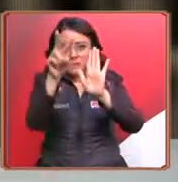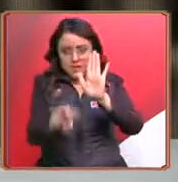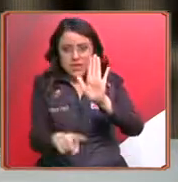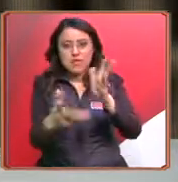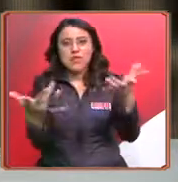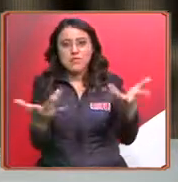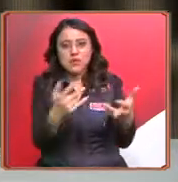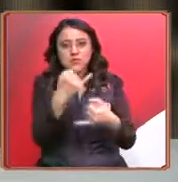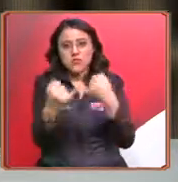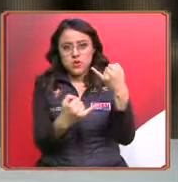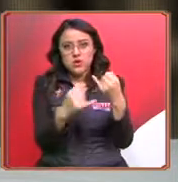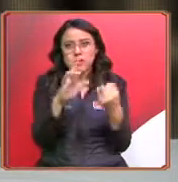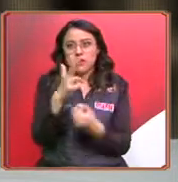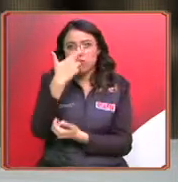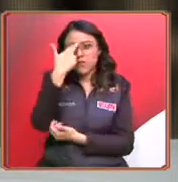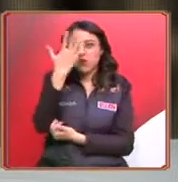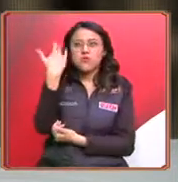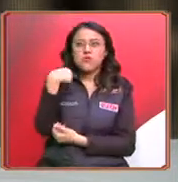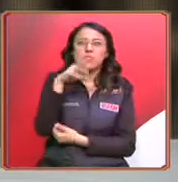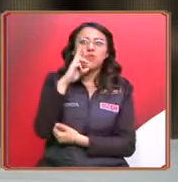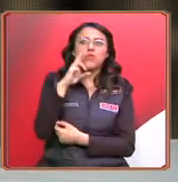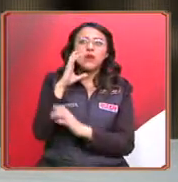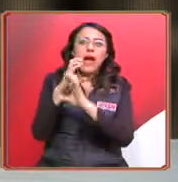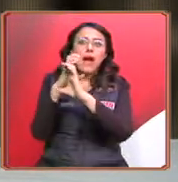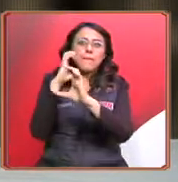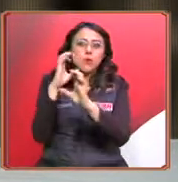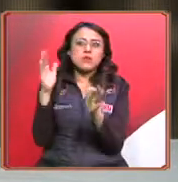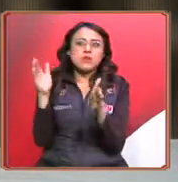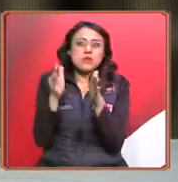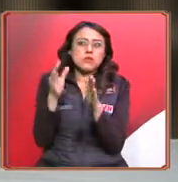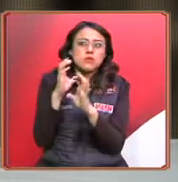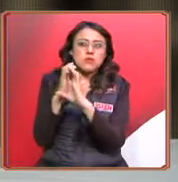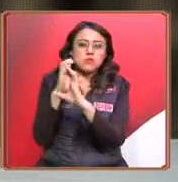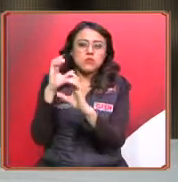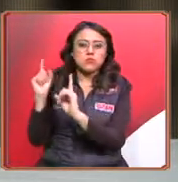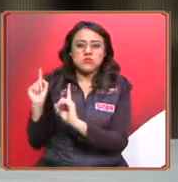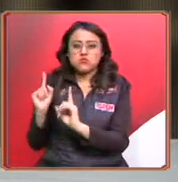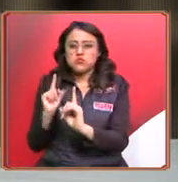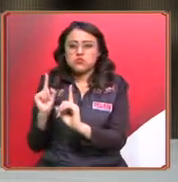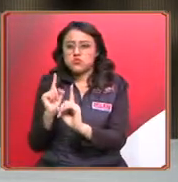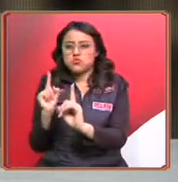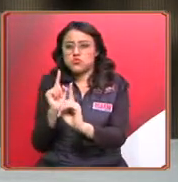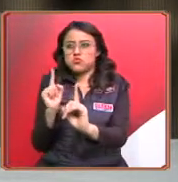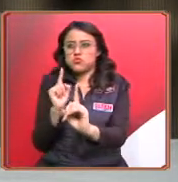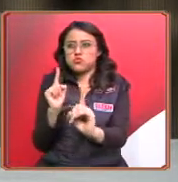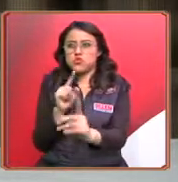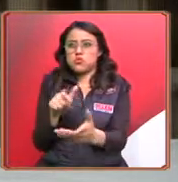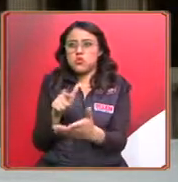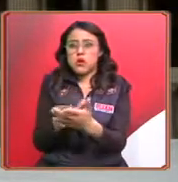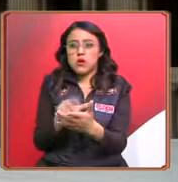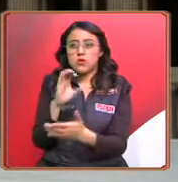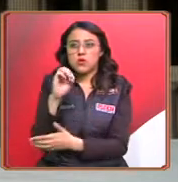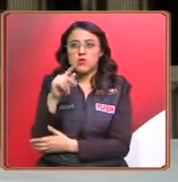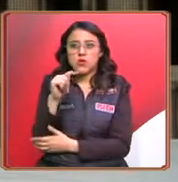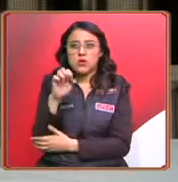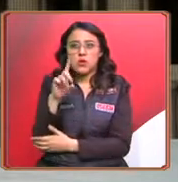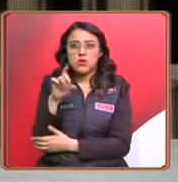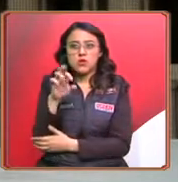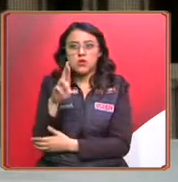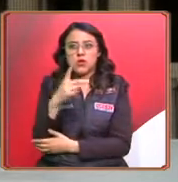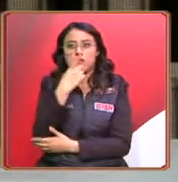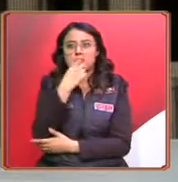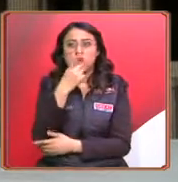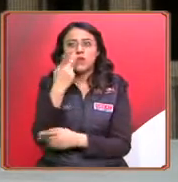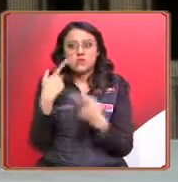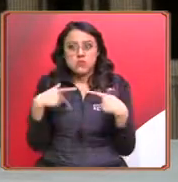juguete. Algún año mandé seguir un pequeño camión y seguimos ese camión desde que llegó al contenedor. Elegimos a